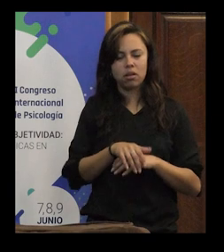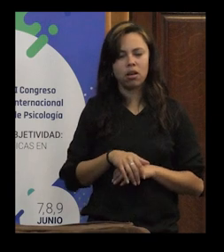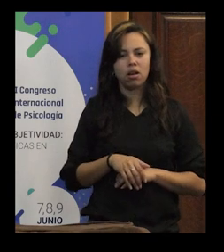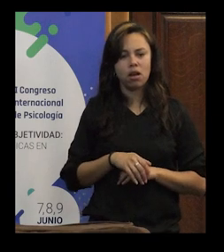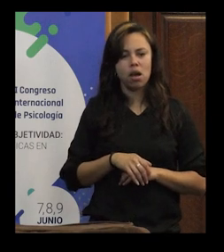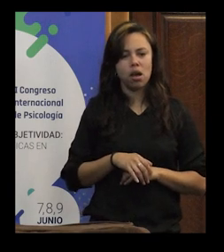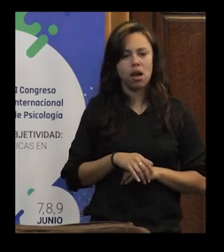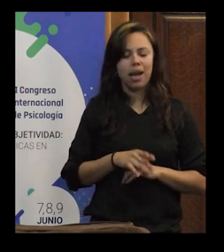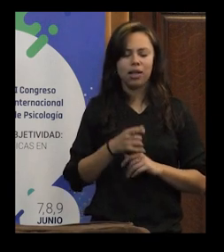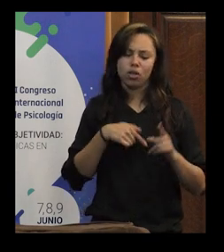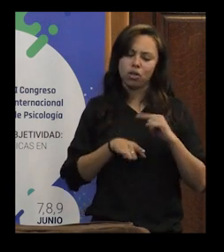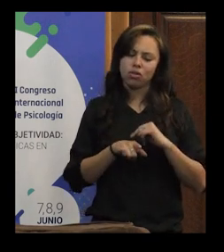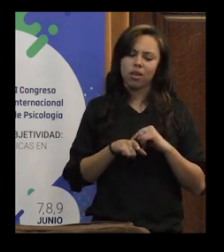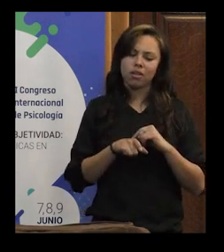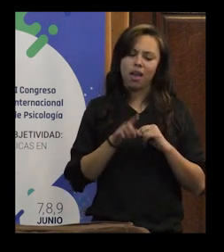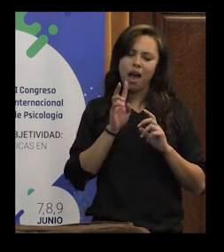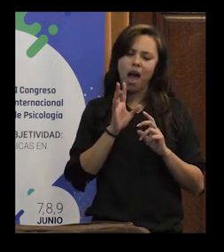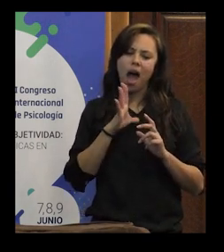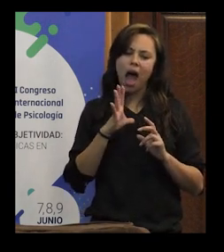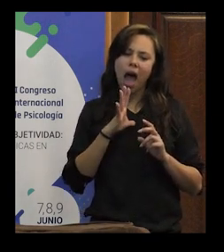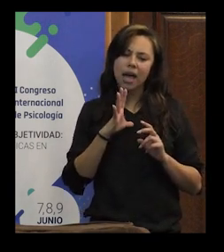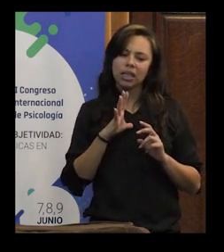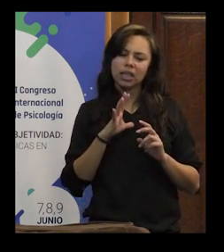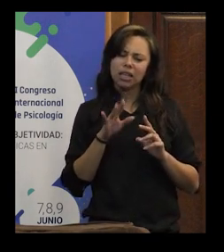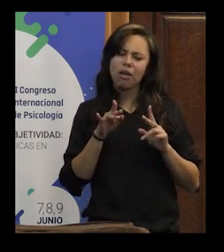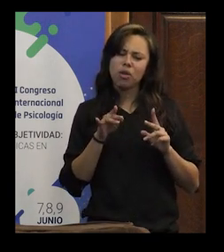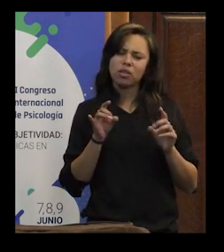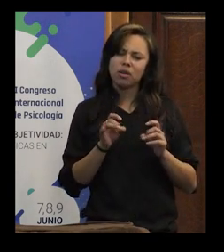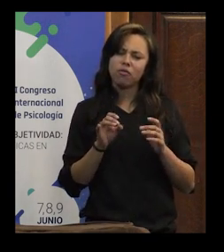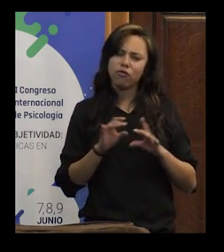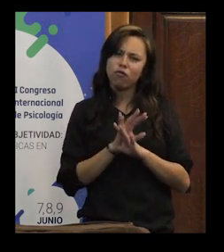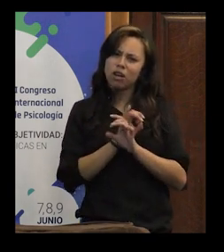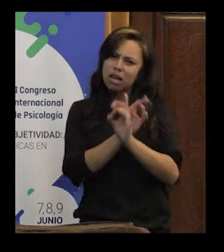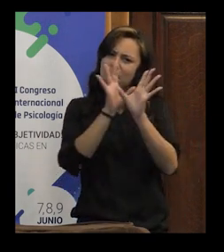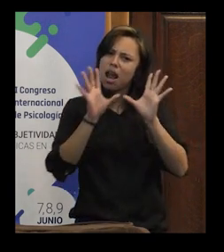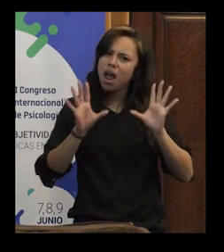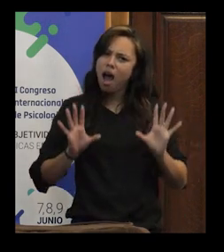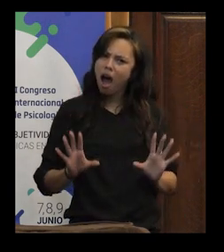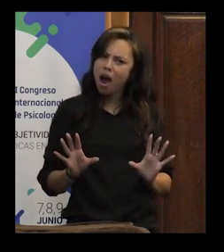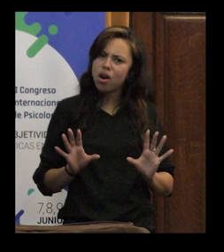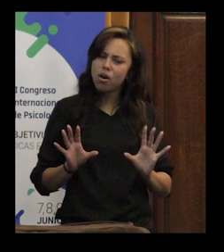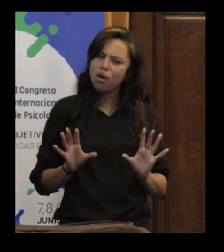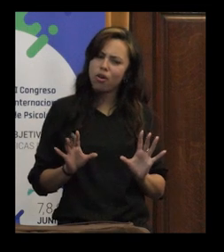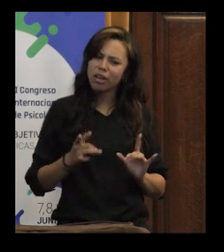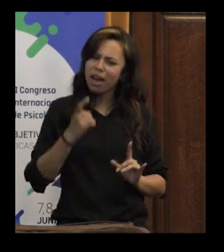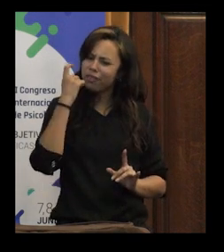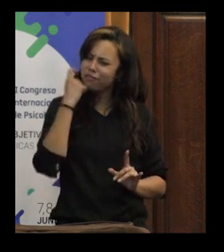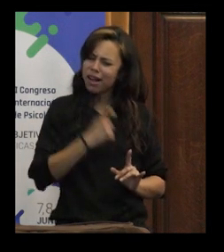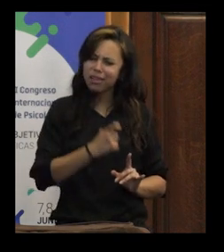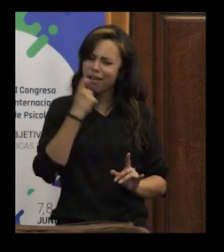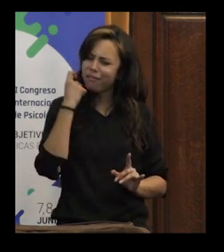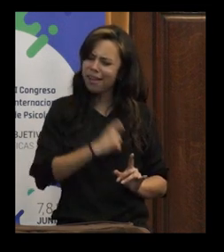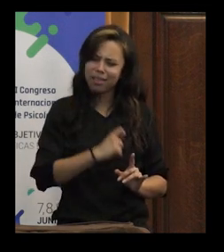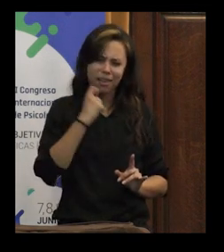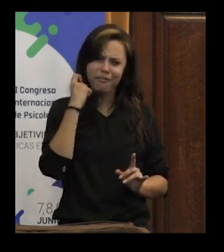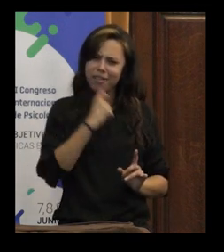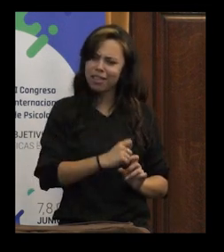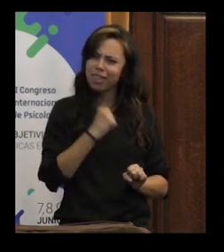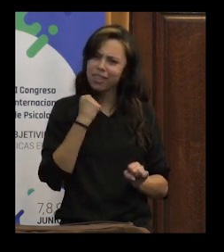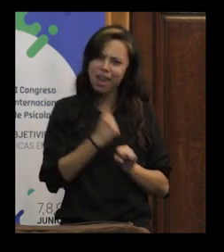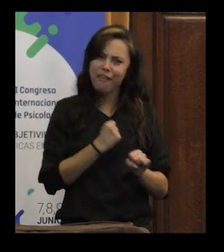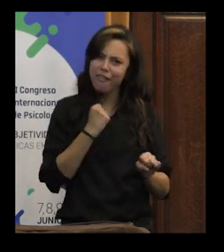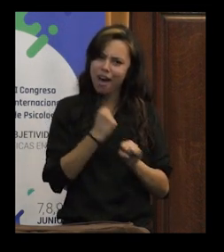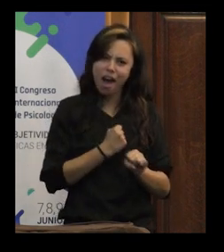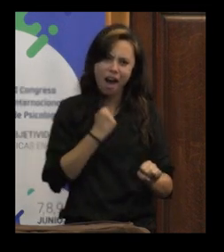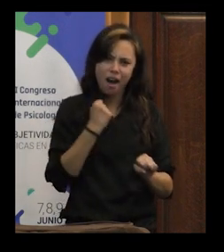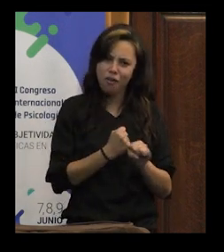Isto ainda está, se queda muito claro que há muito por avançar em termos de governança,